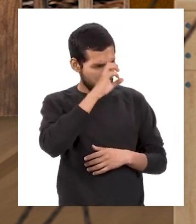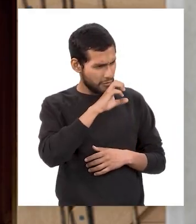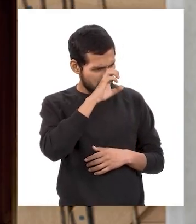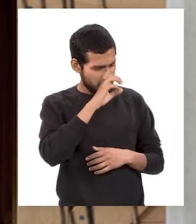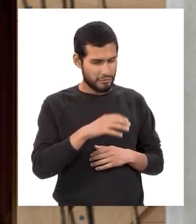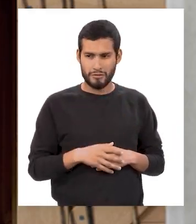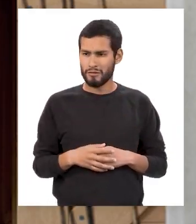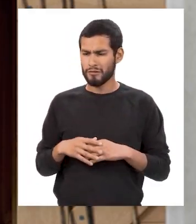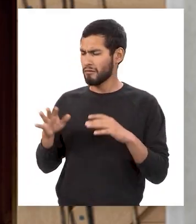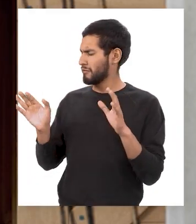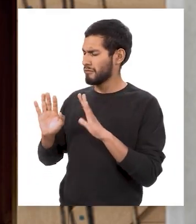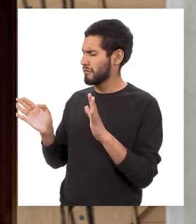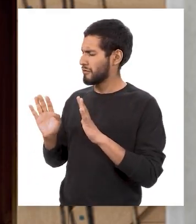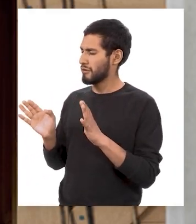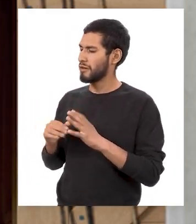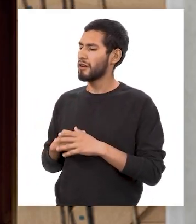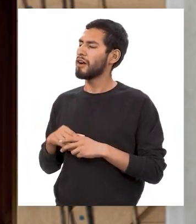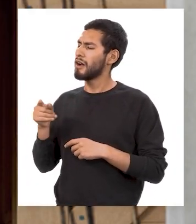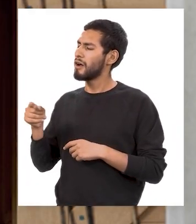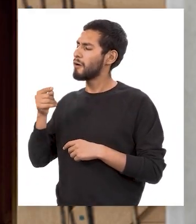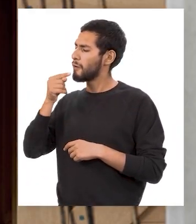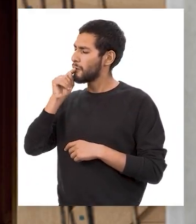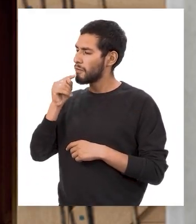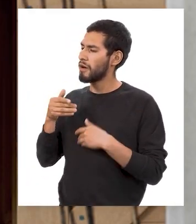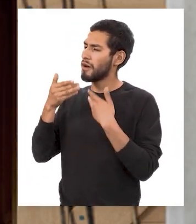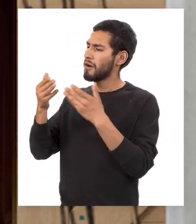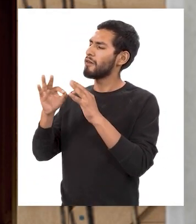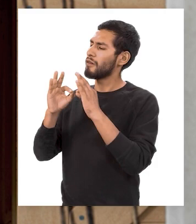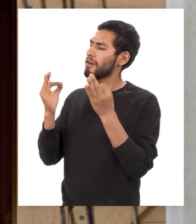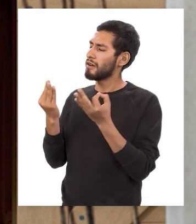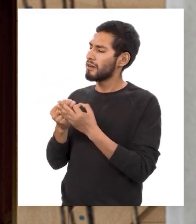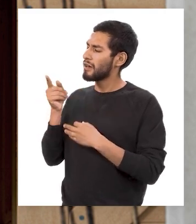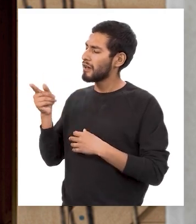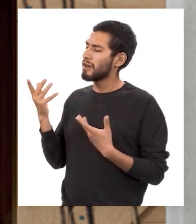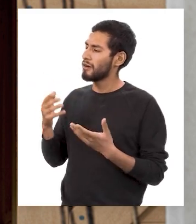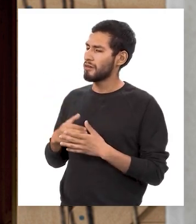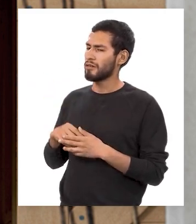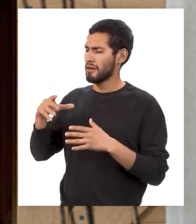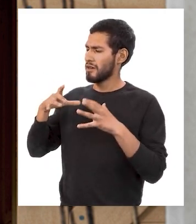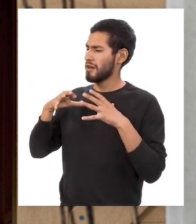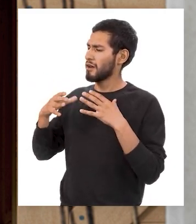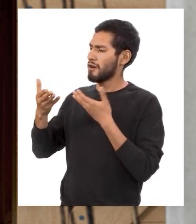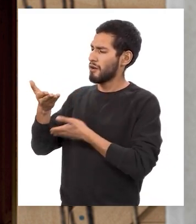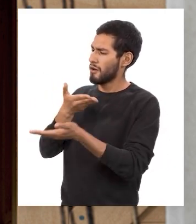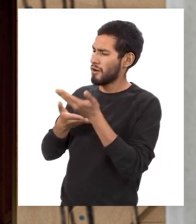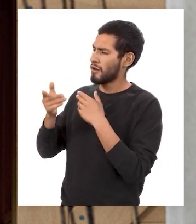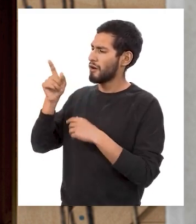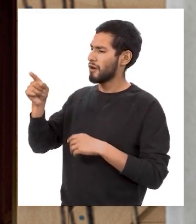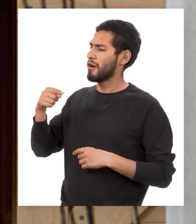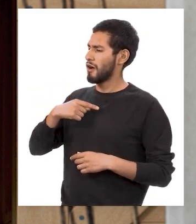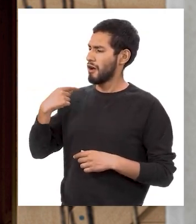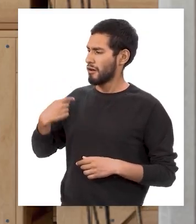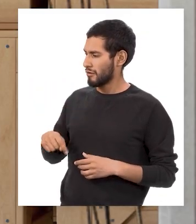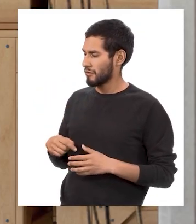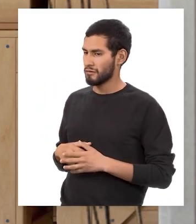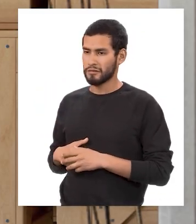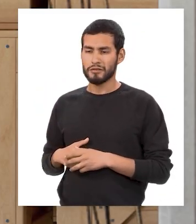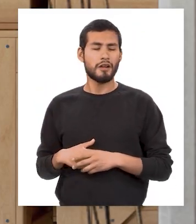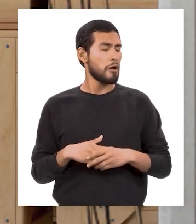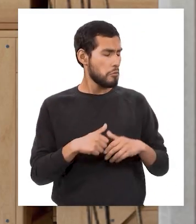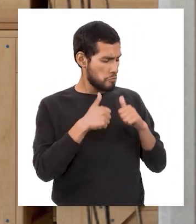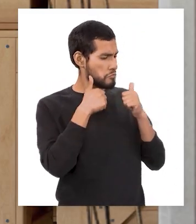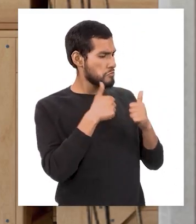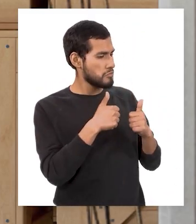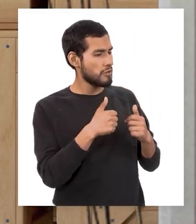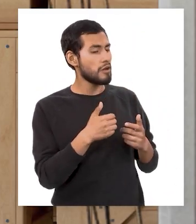Europa? No, señor Fix. Vamos a entregarla a un familiar de ella, un rico comerciante en Hong Kong. Muy